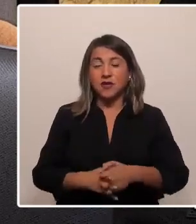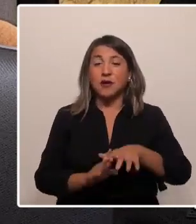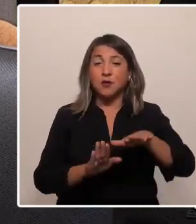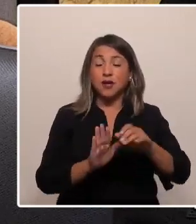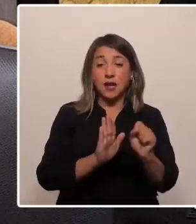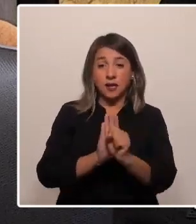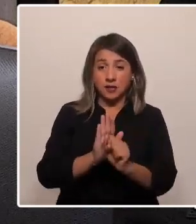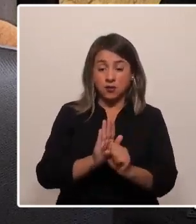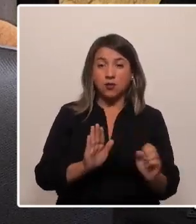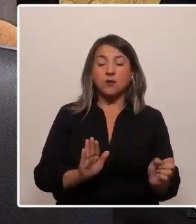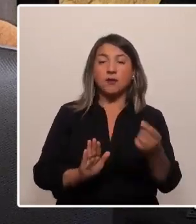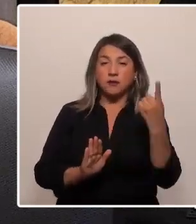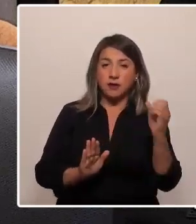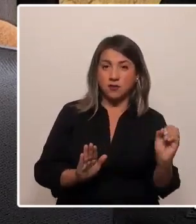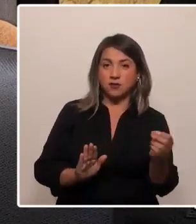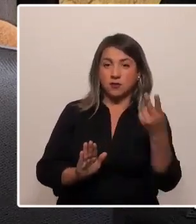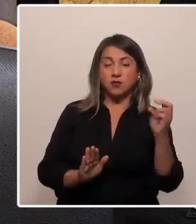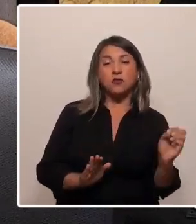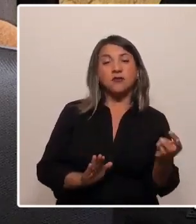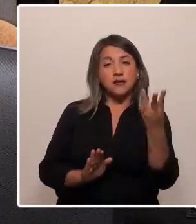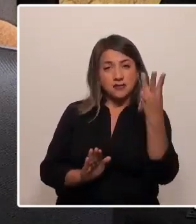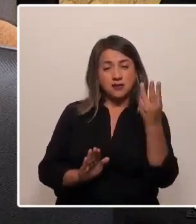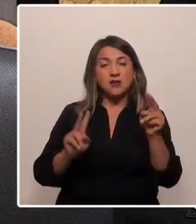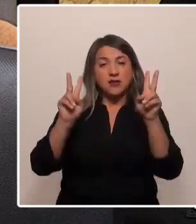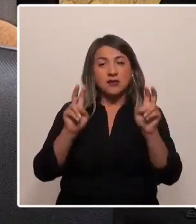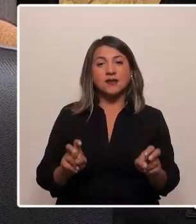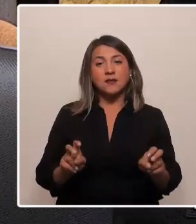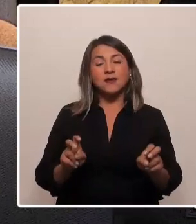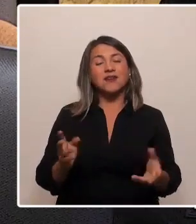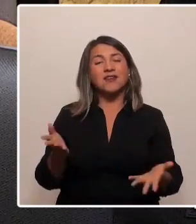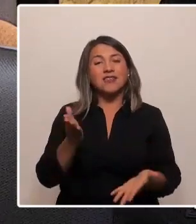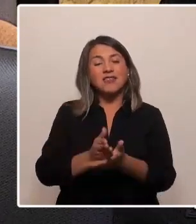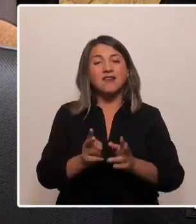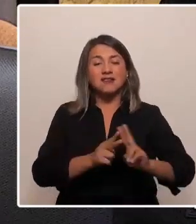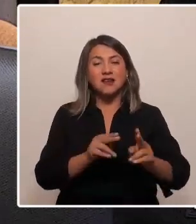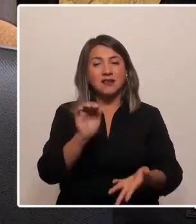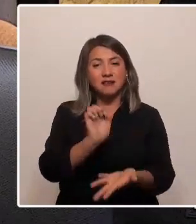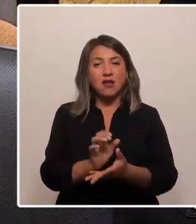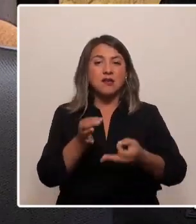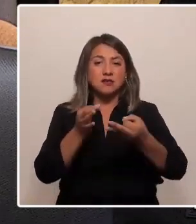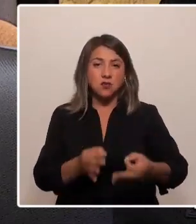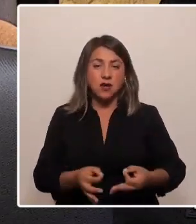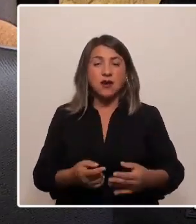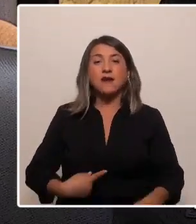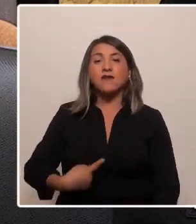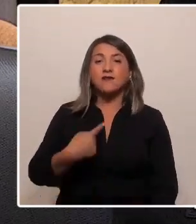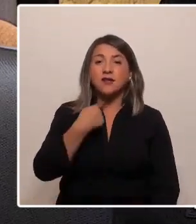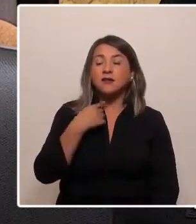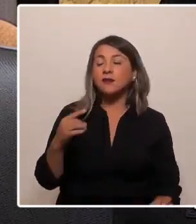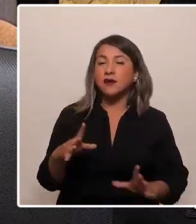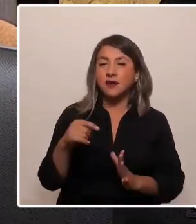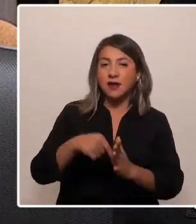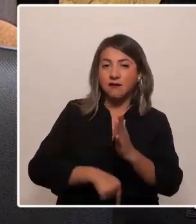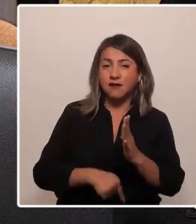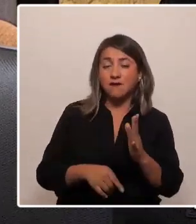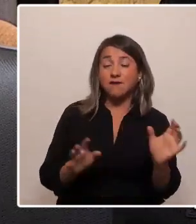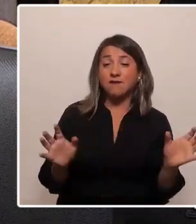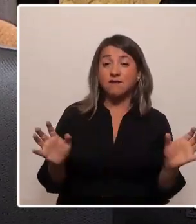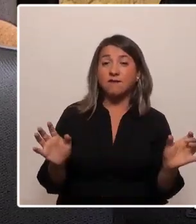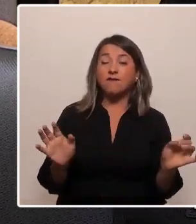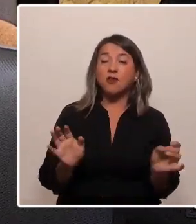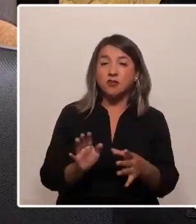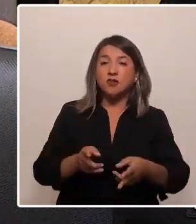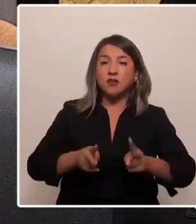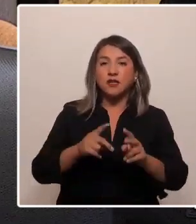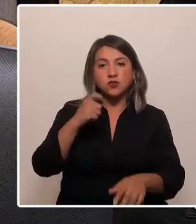artículos primero, segundo y tercero respecto al deber del Estado de garantizar a las víctimas graves de violaciones de derechos humanos a